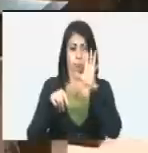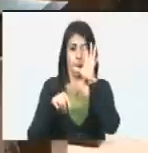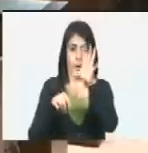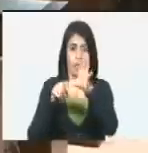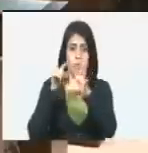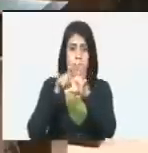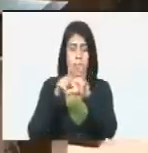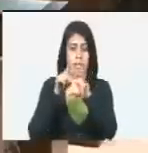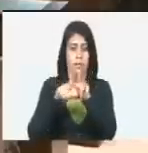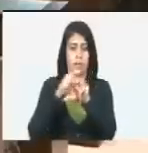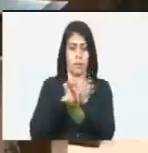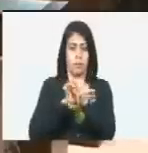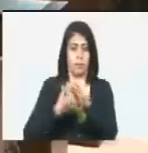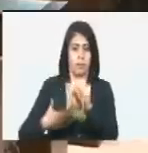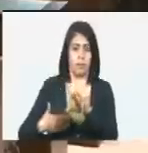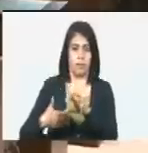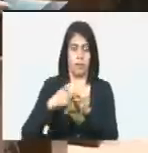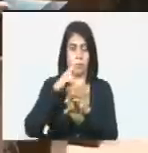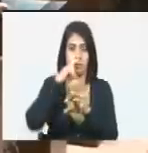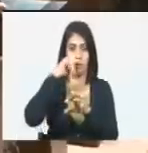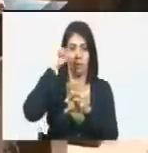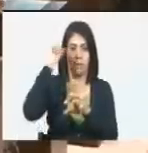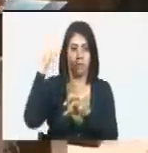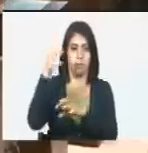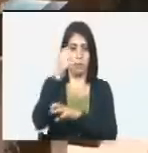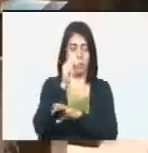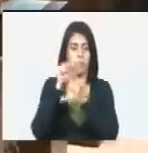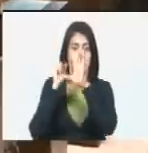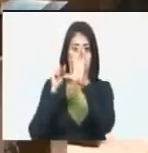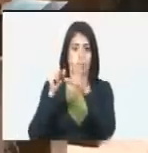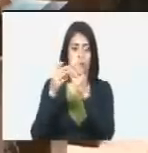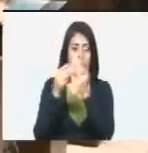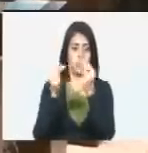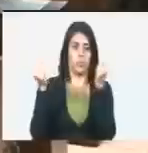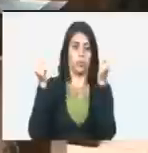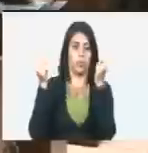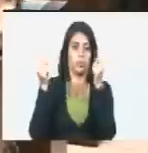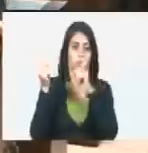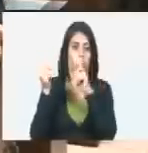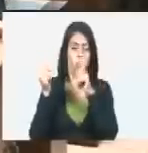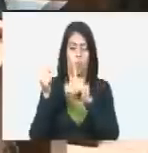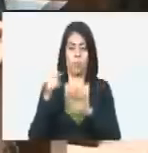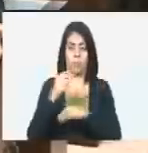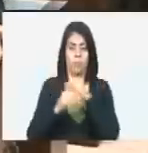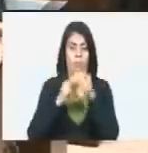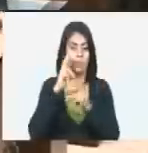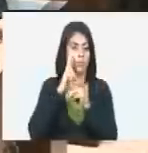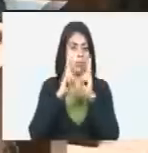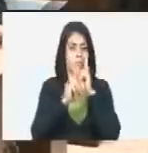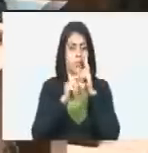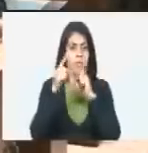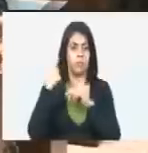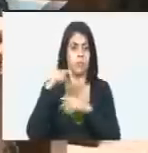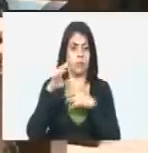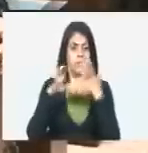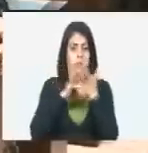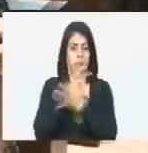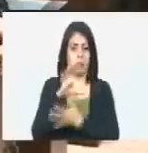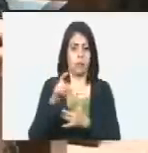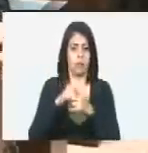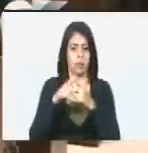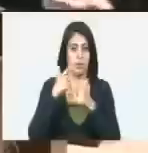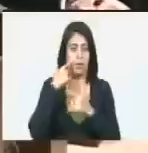el presidente ha logrado que nuestra nación no se disuelva. Hay que ver lo que es tener problemas en la fachada